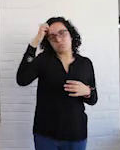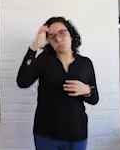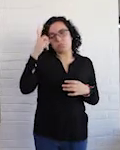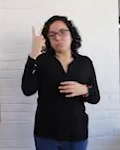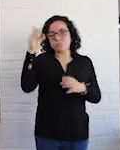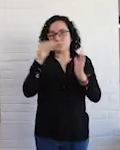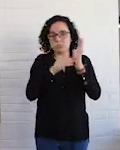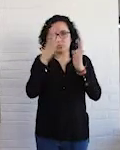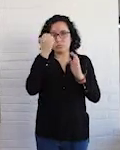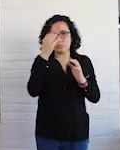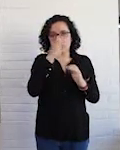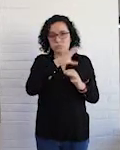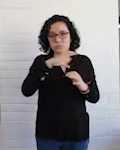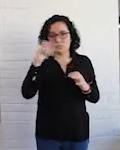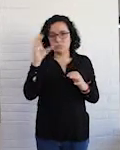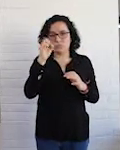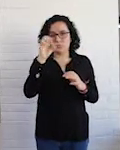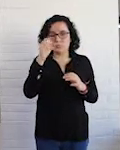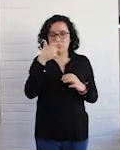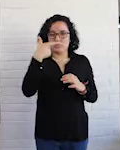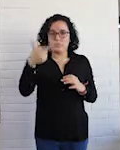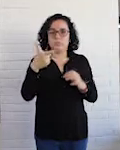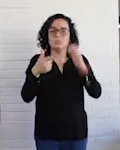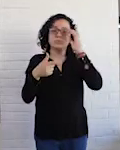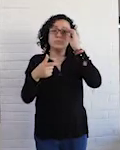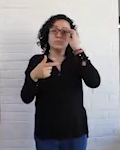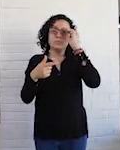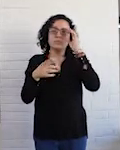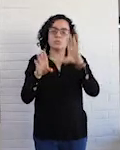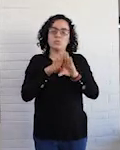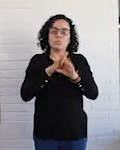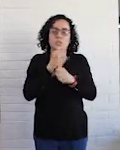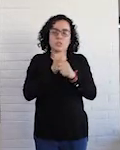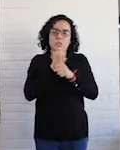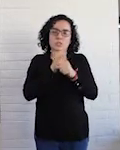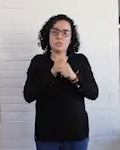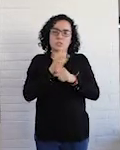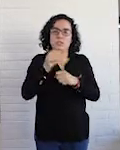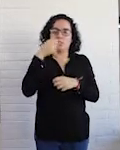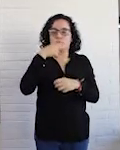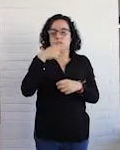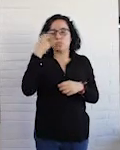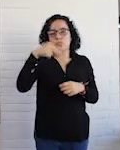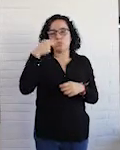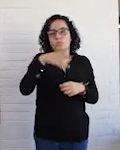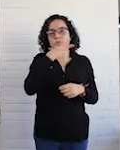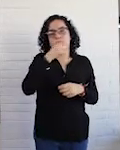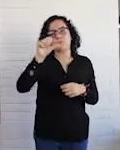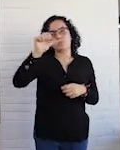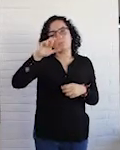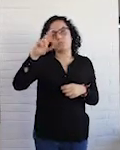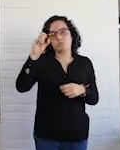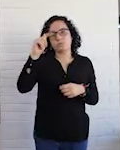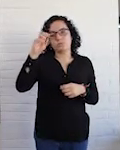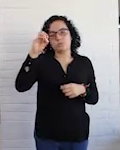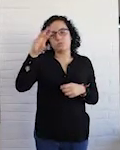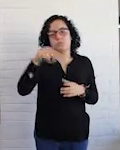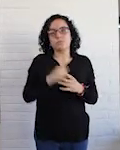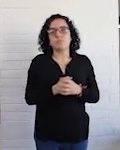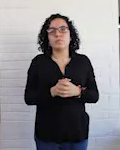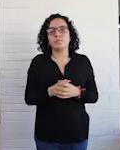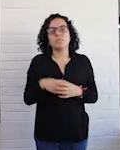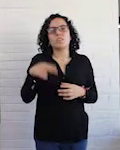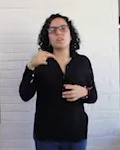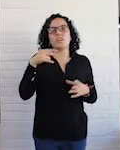en 1967 en Berkeley, lo hizo este señor Arthur Aron, y él lo que buscaba es si era posible crear